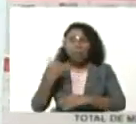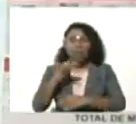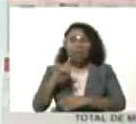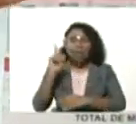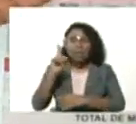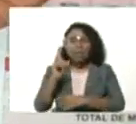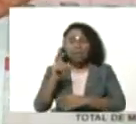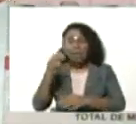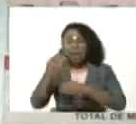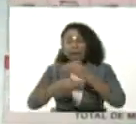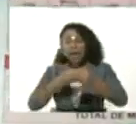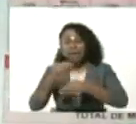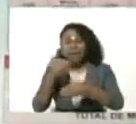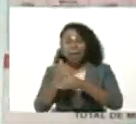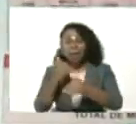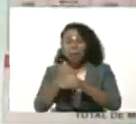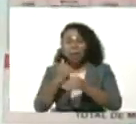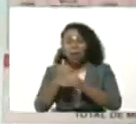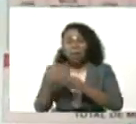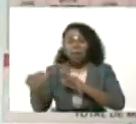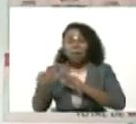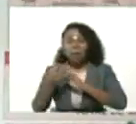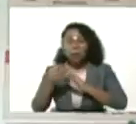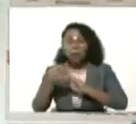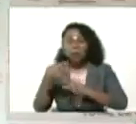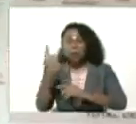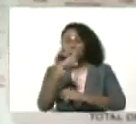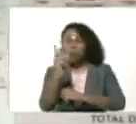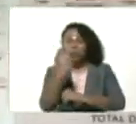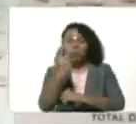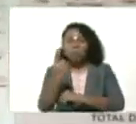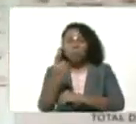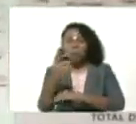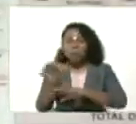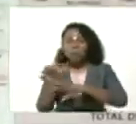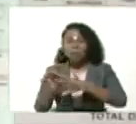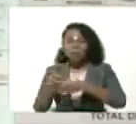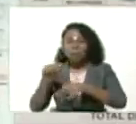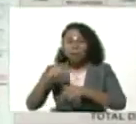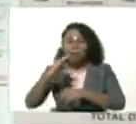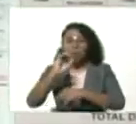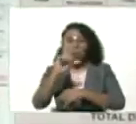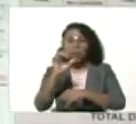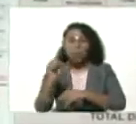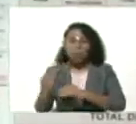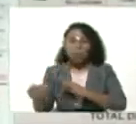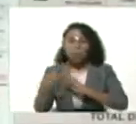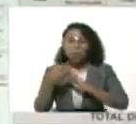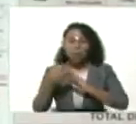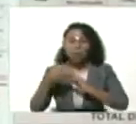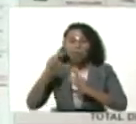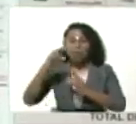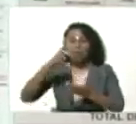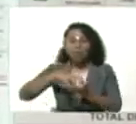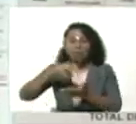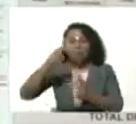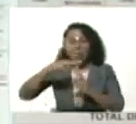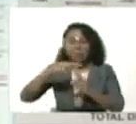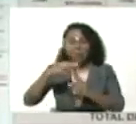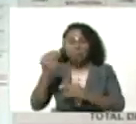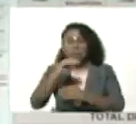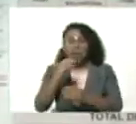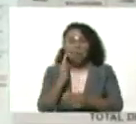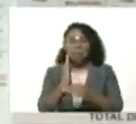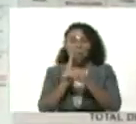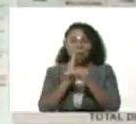implicación, hermano presidente, que no solamente el municipio Colón, que es hoy el más afectado y más